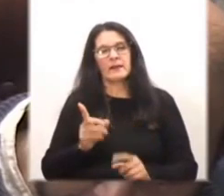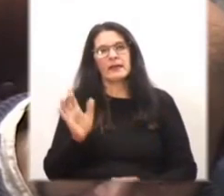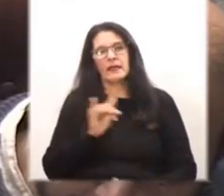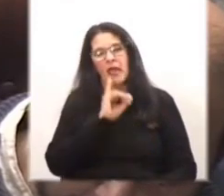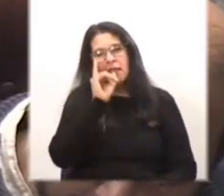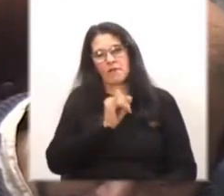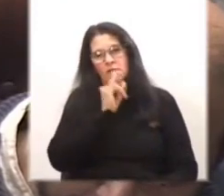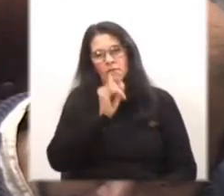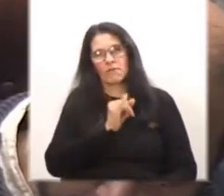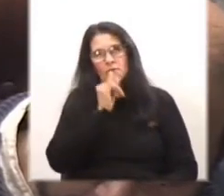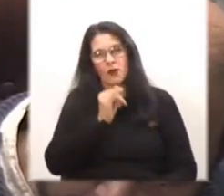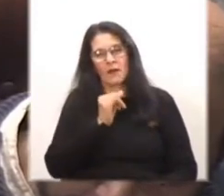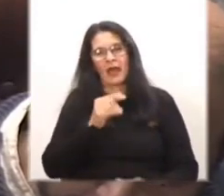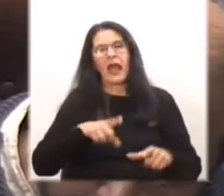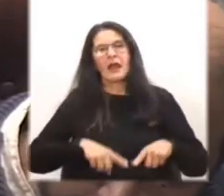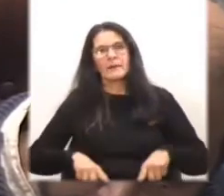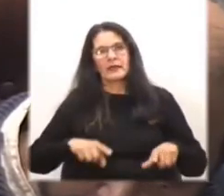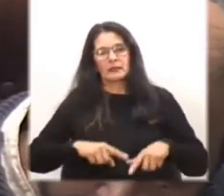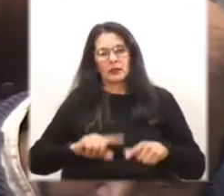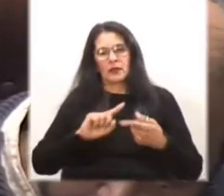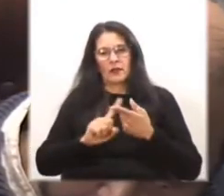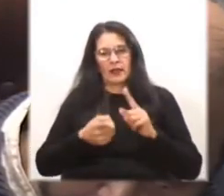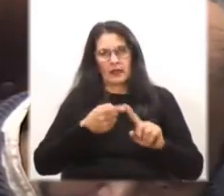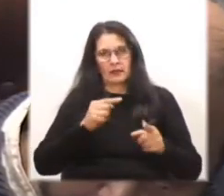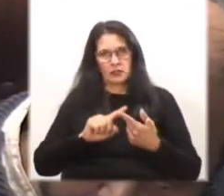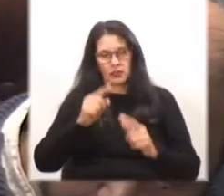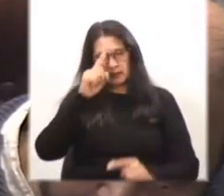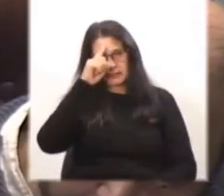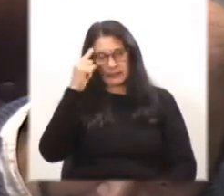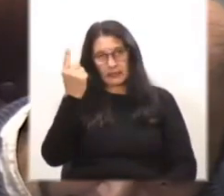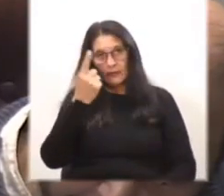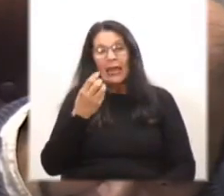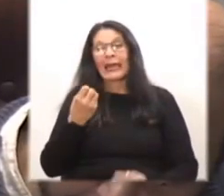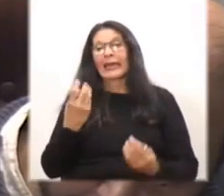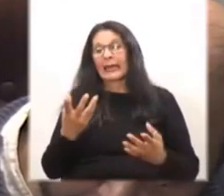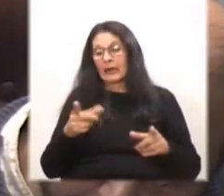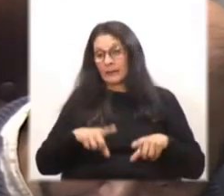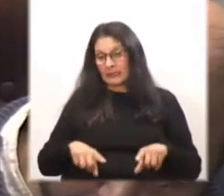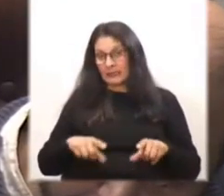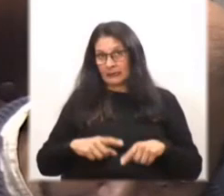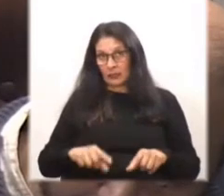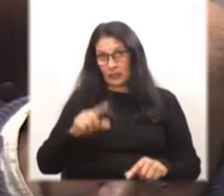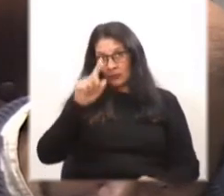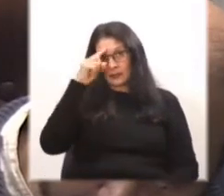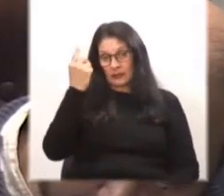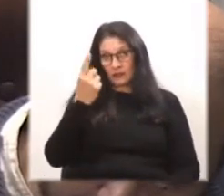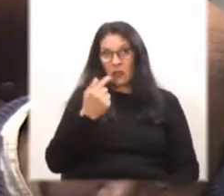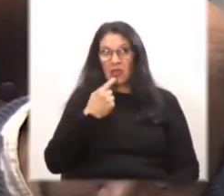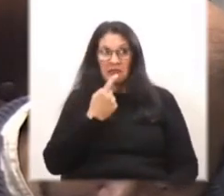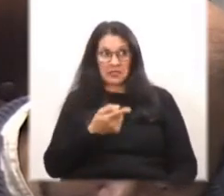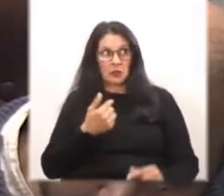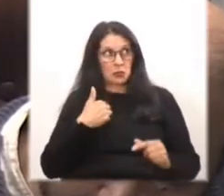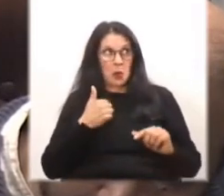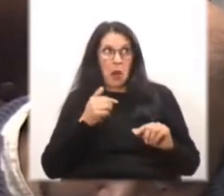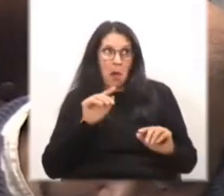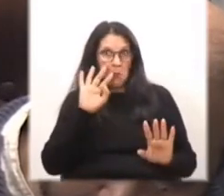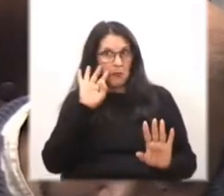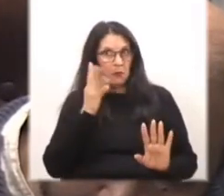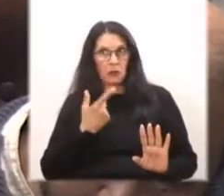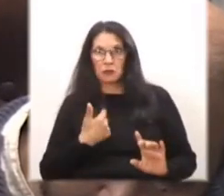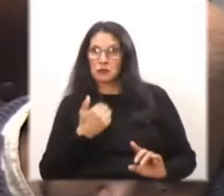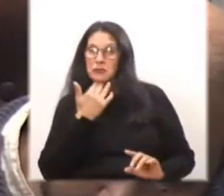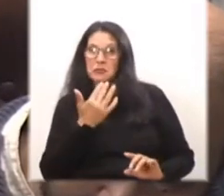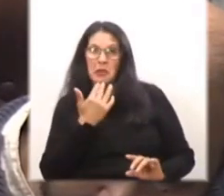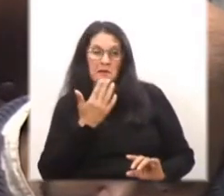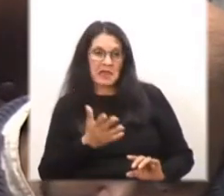al Ministerio de Relaciones Exteriores. Que el Ministerio de Relaciones Exteriores diga que desconoce lo que pasa en la